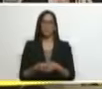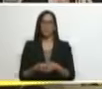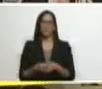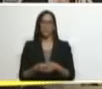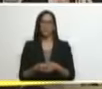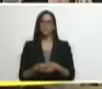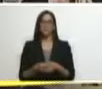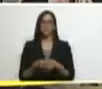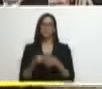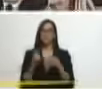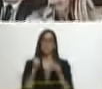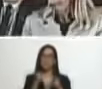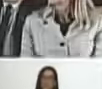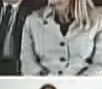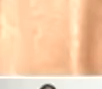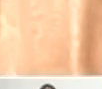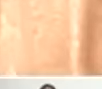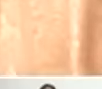Se ratifica,